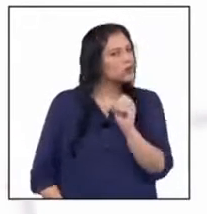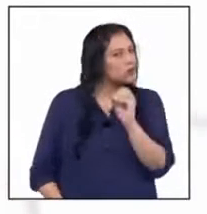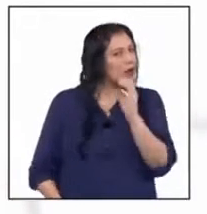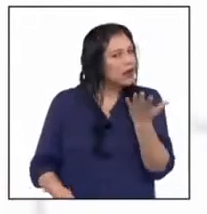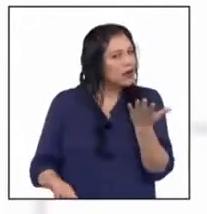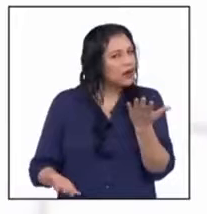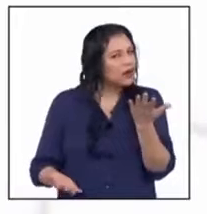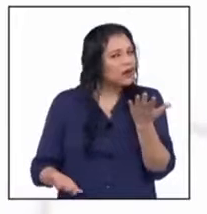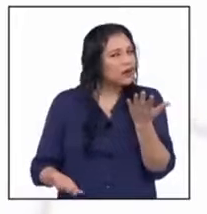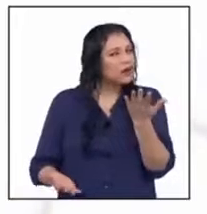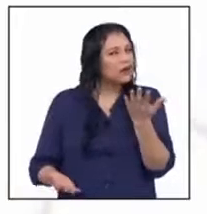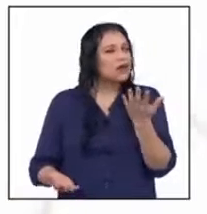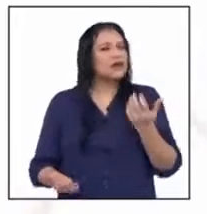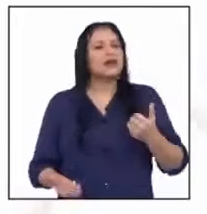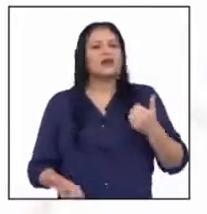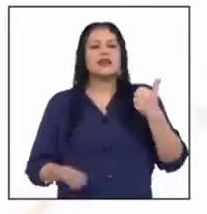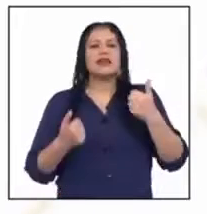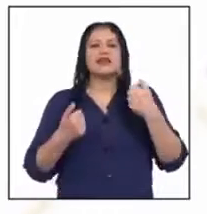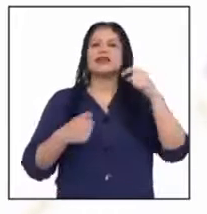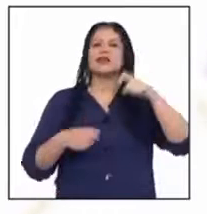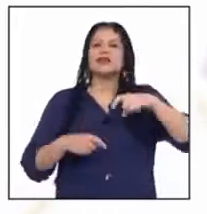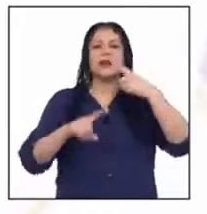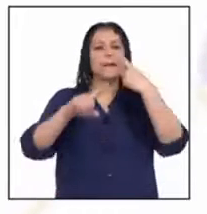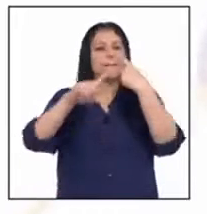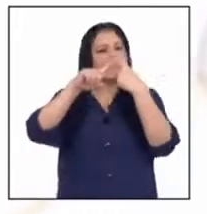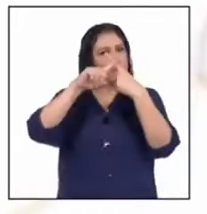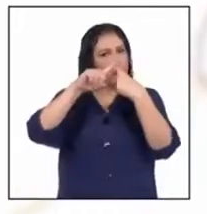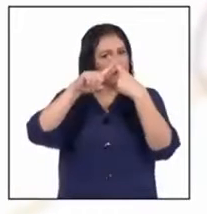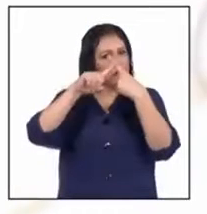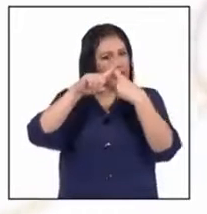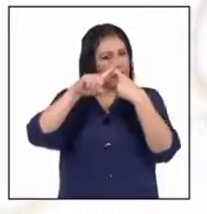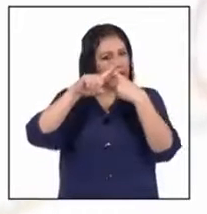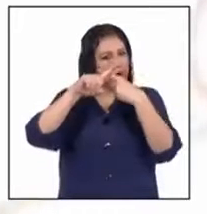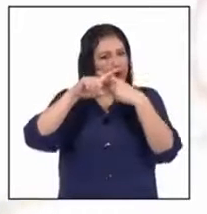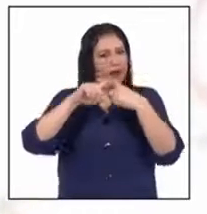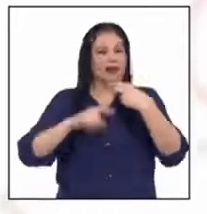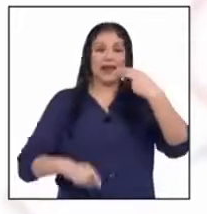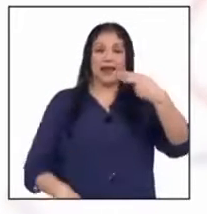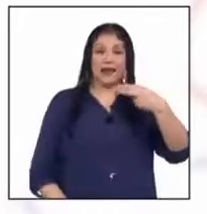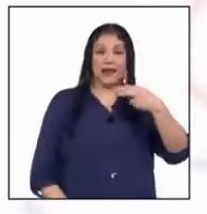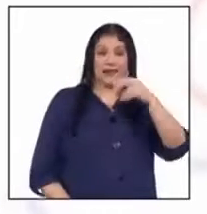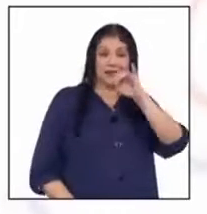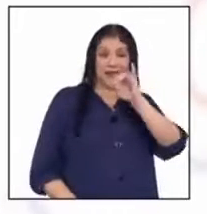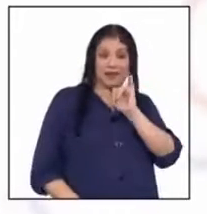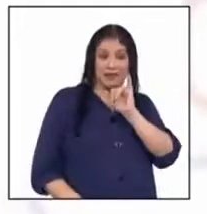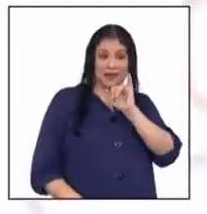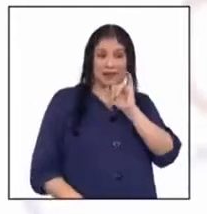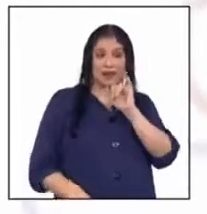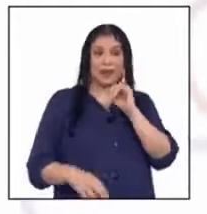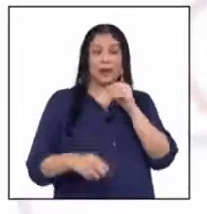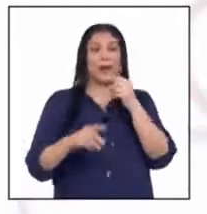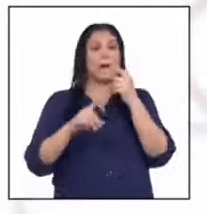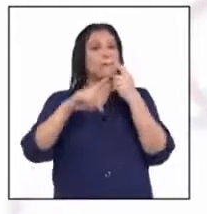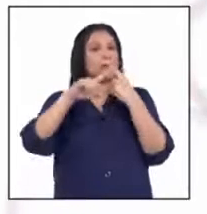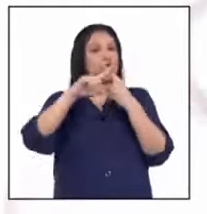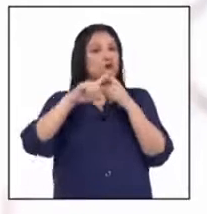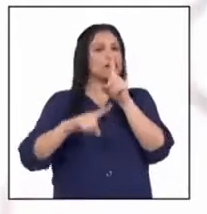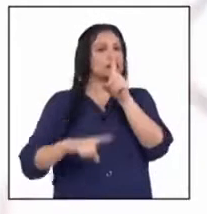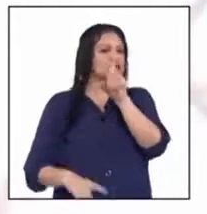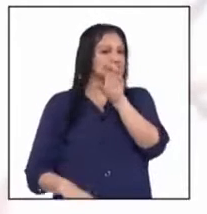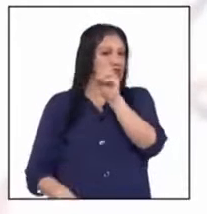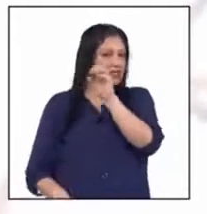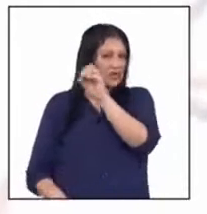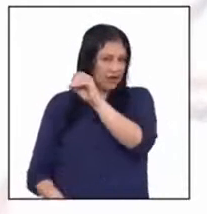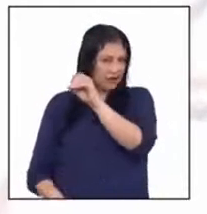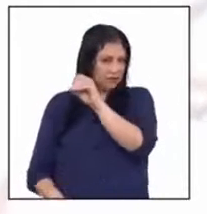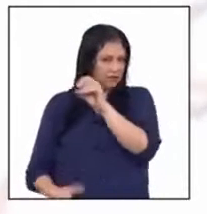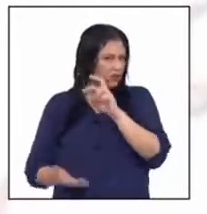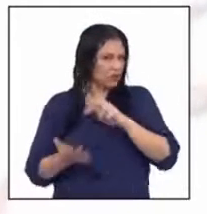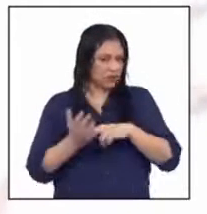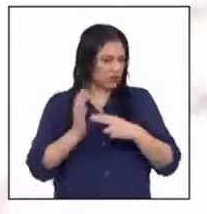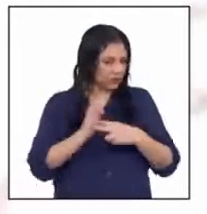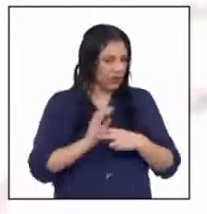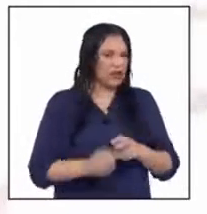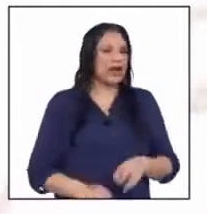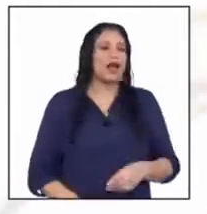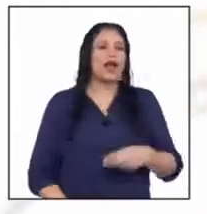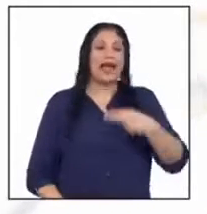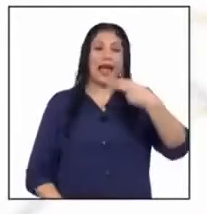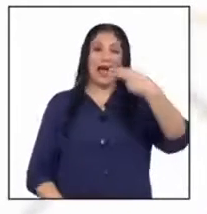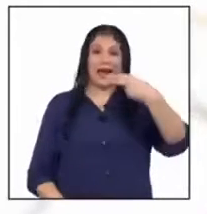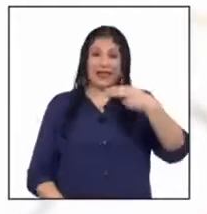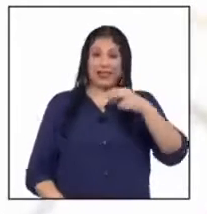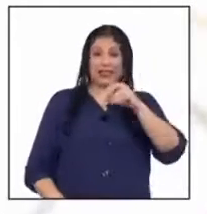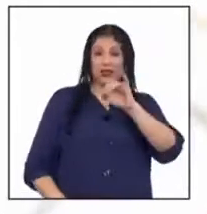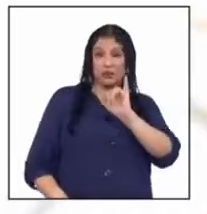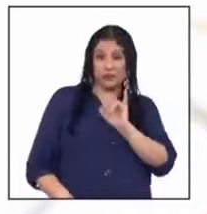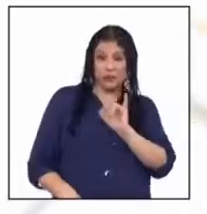acumulada, se debe multiplicar la frecuencia relativa acumulada por 100. Es decir, H sub